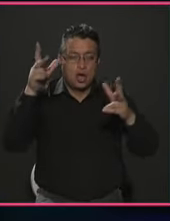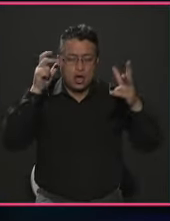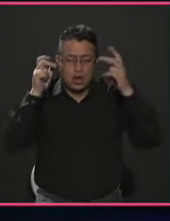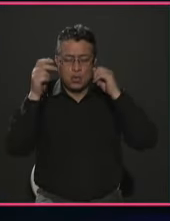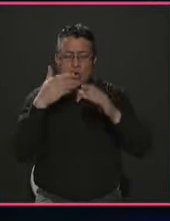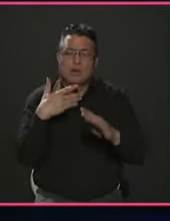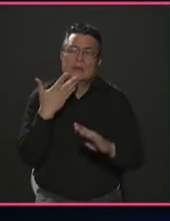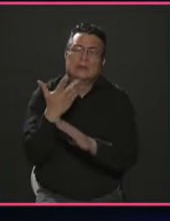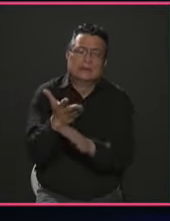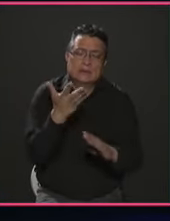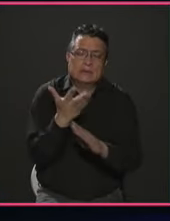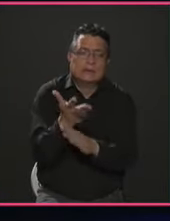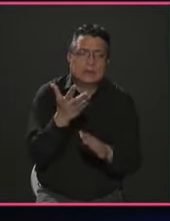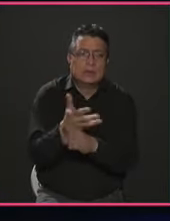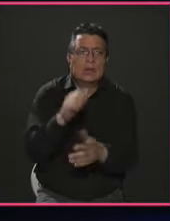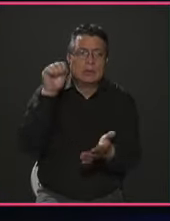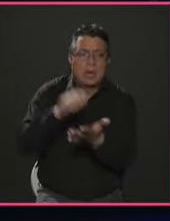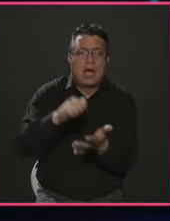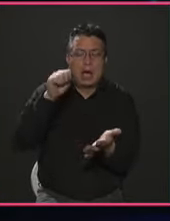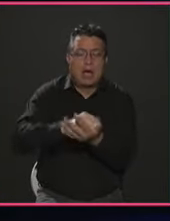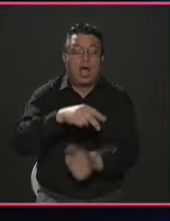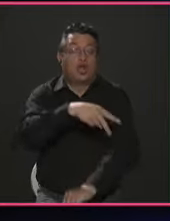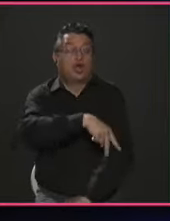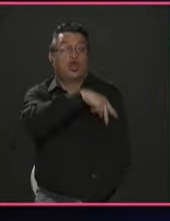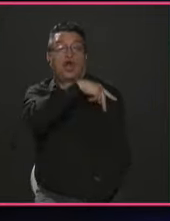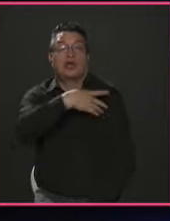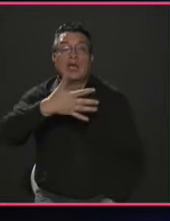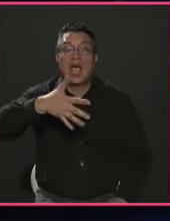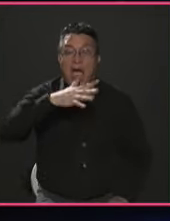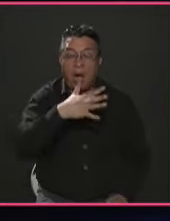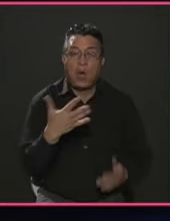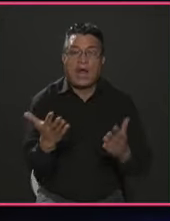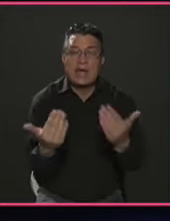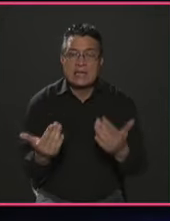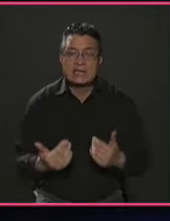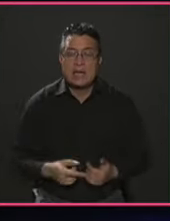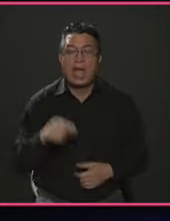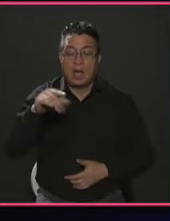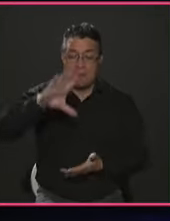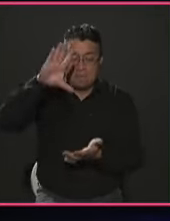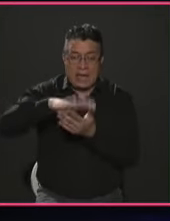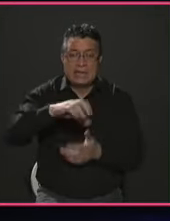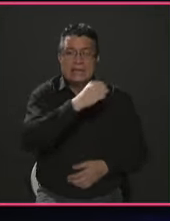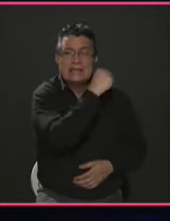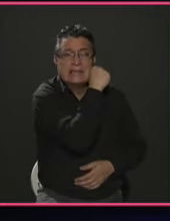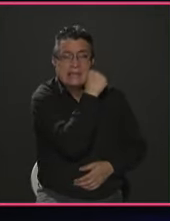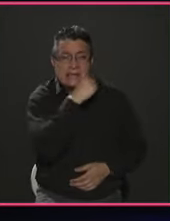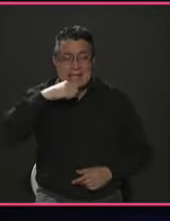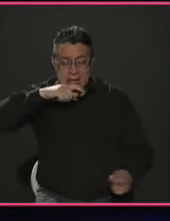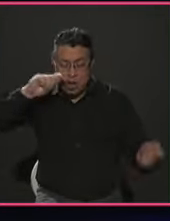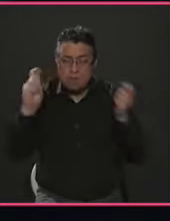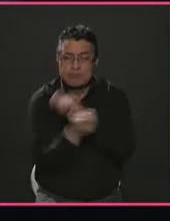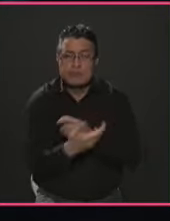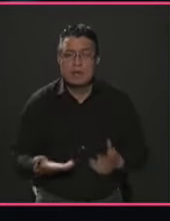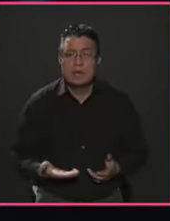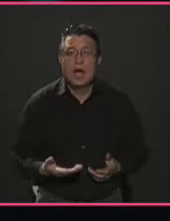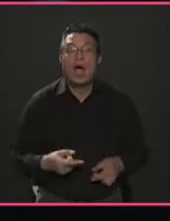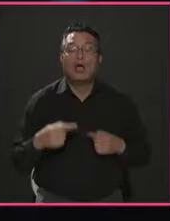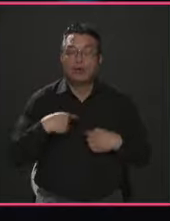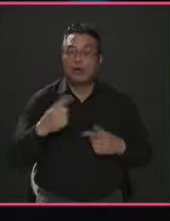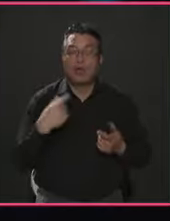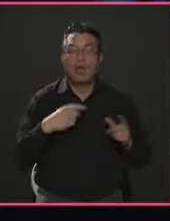desesperado desesperado del Norte por agua este país está quedando seco y no